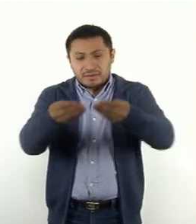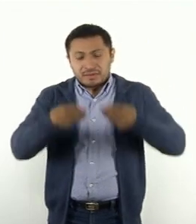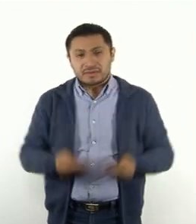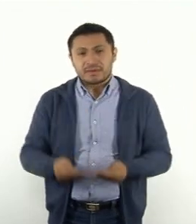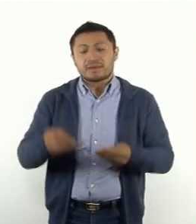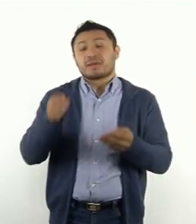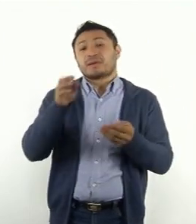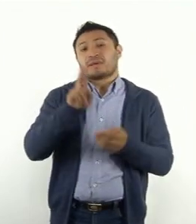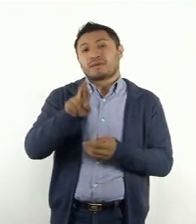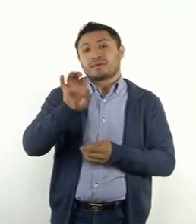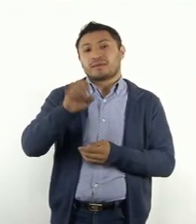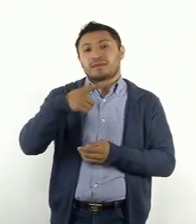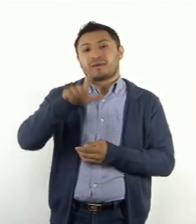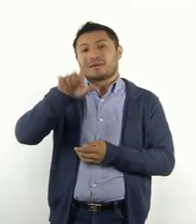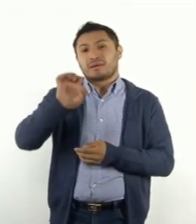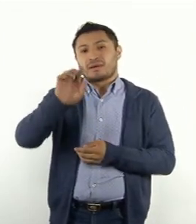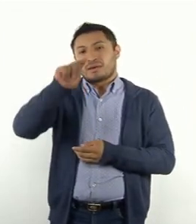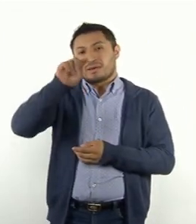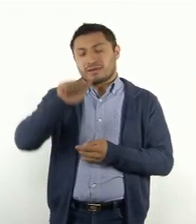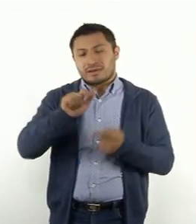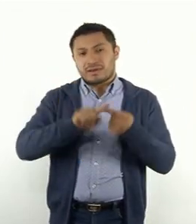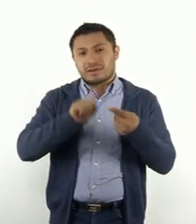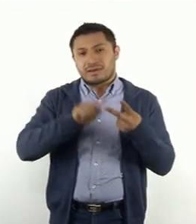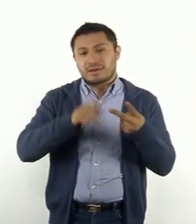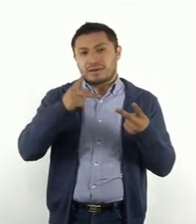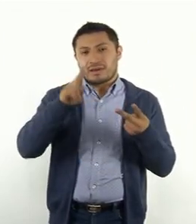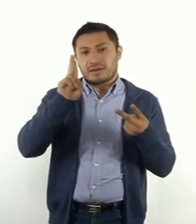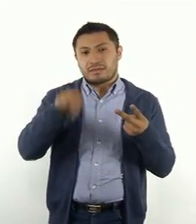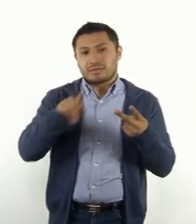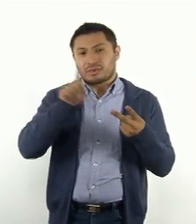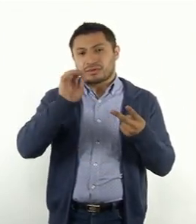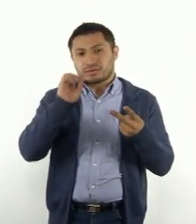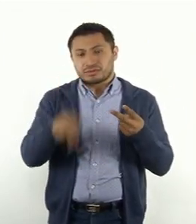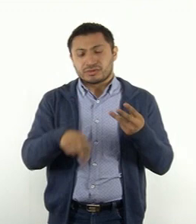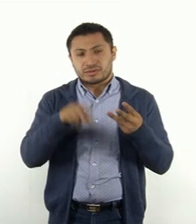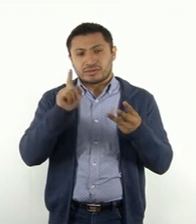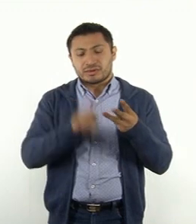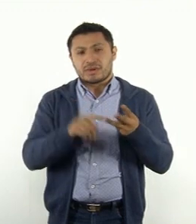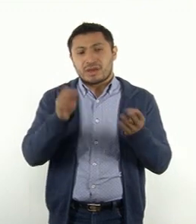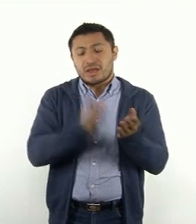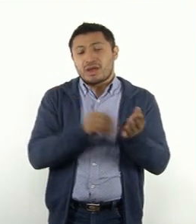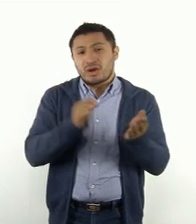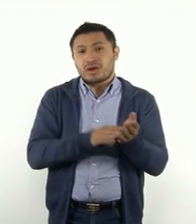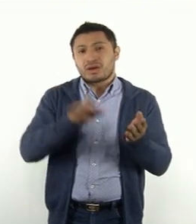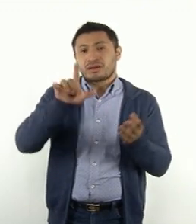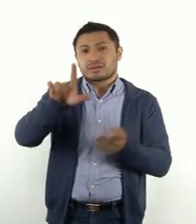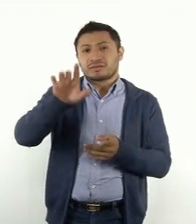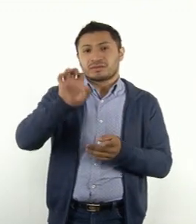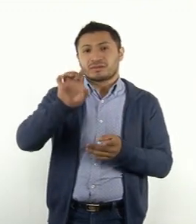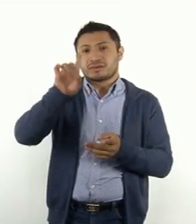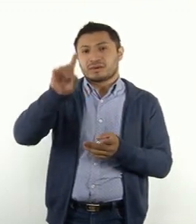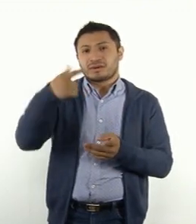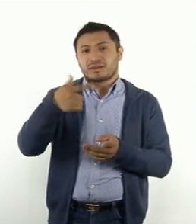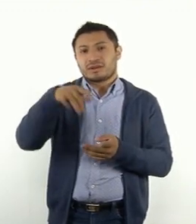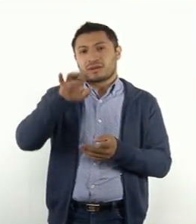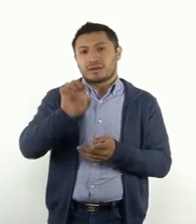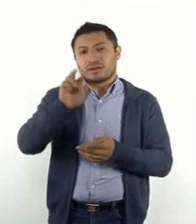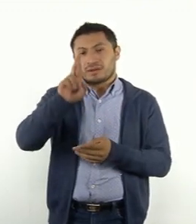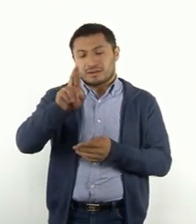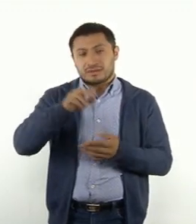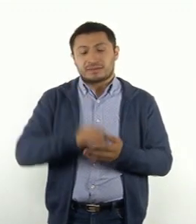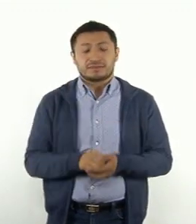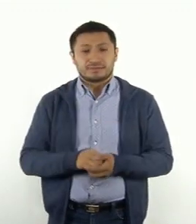Leyer. También les sugerimos dialogar con los miembros de su familia acerca de lo que ha significado para ellas y ellos vivir